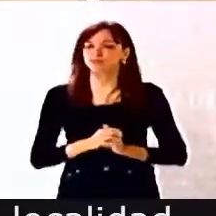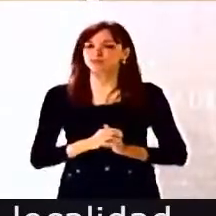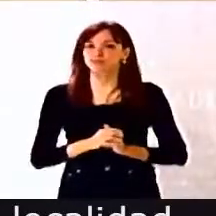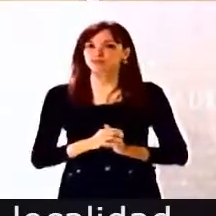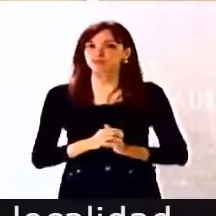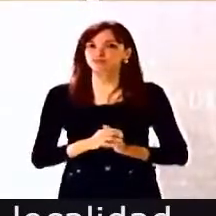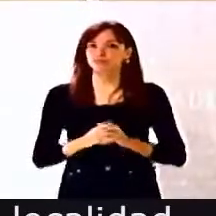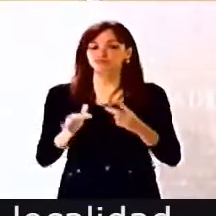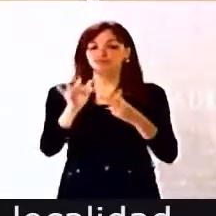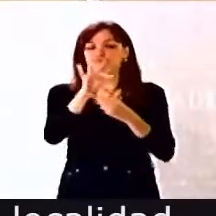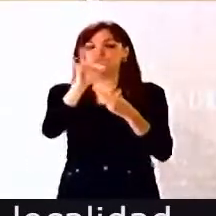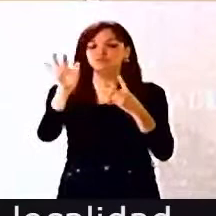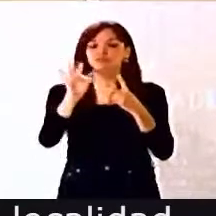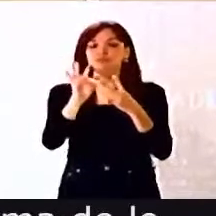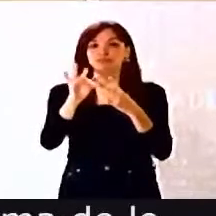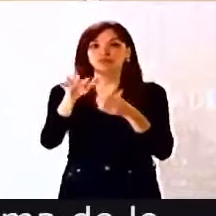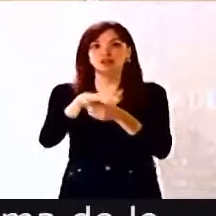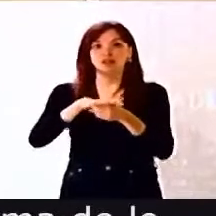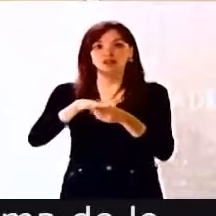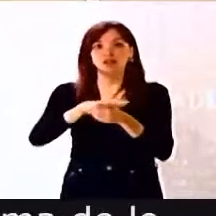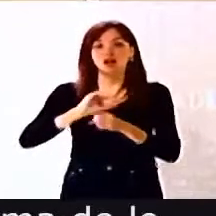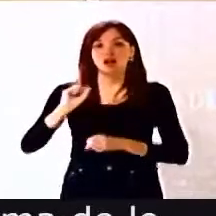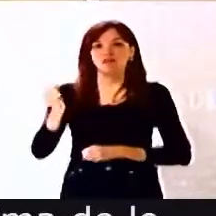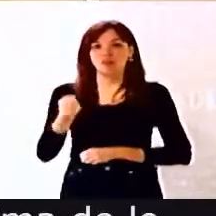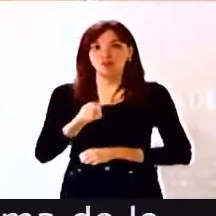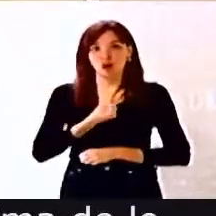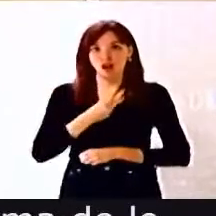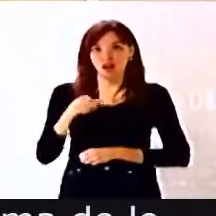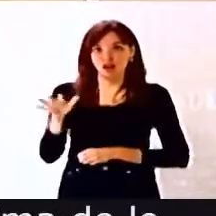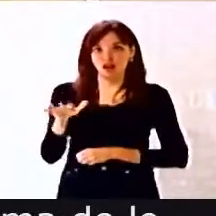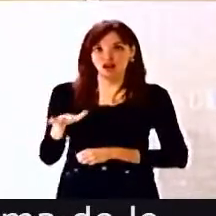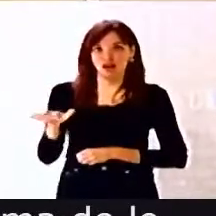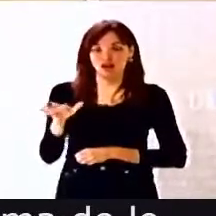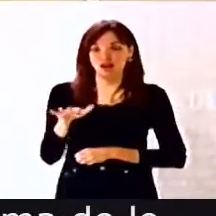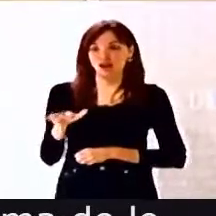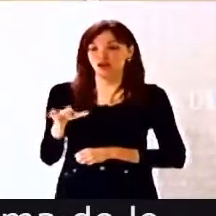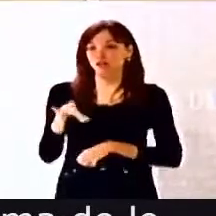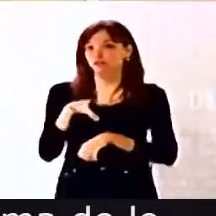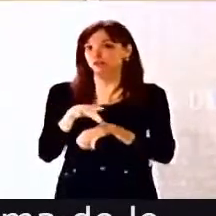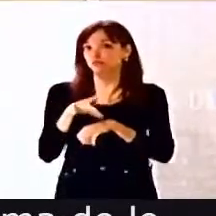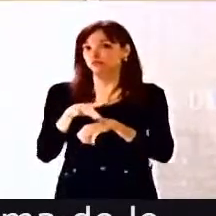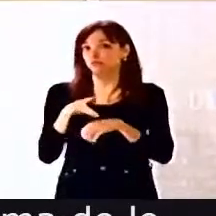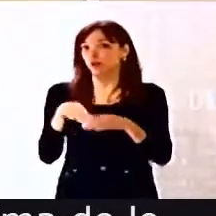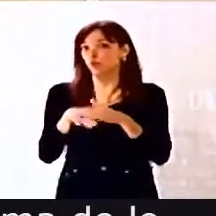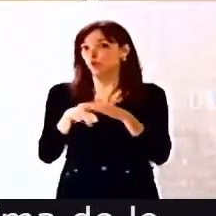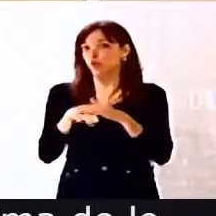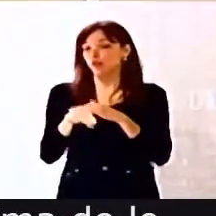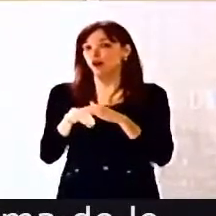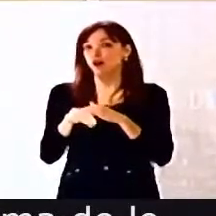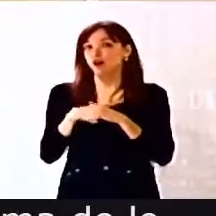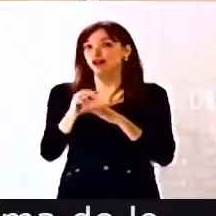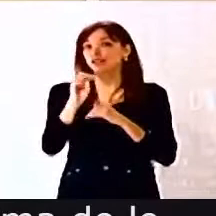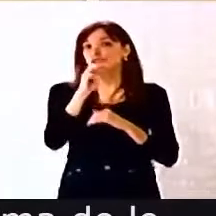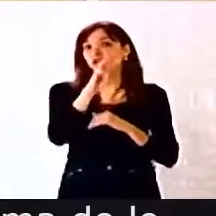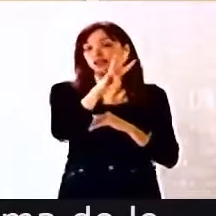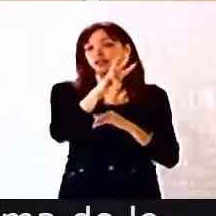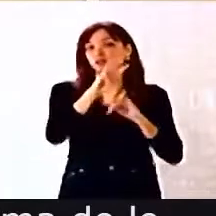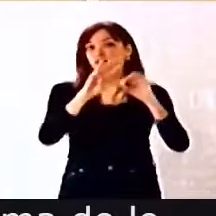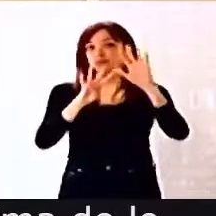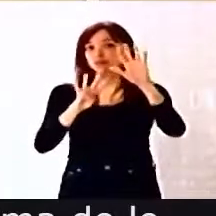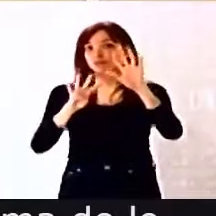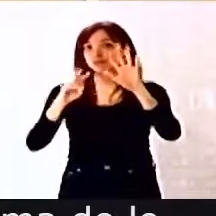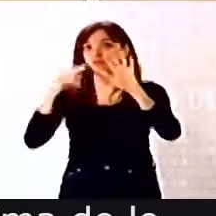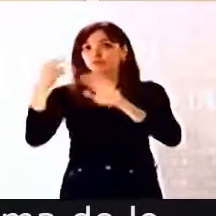Le sigue el área de salud de Navalmoral, que tiene una incidencia acumulada a los 14 días de 392